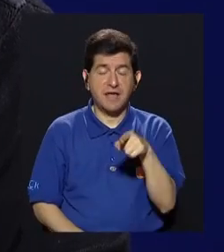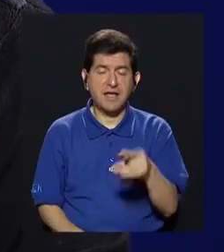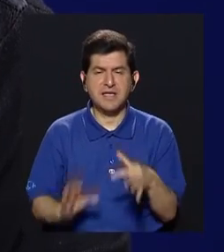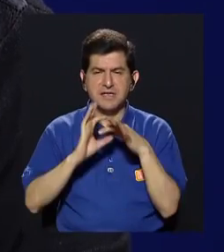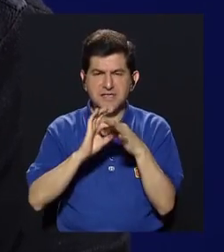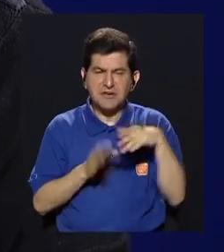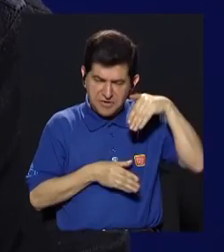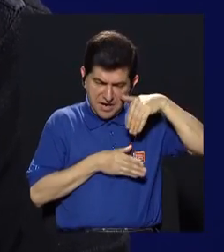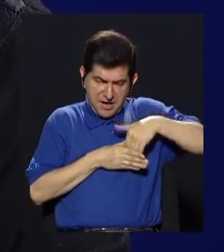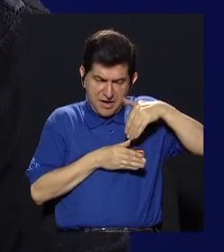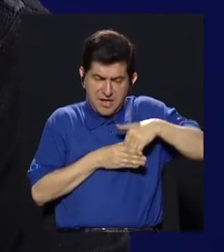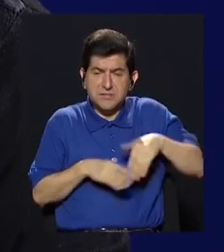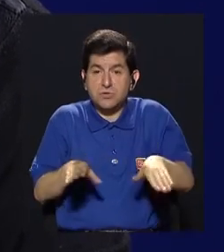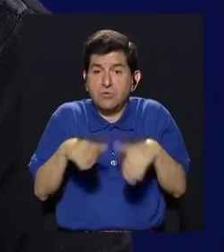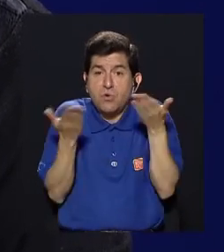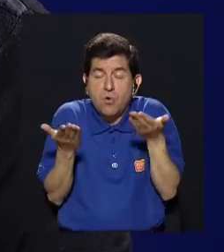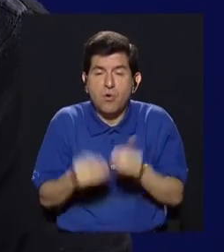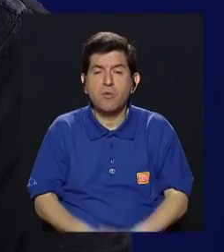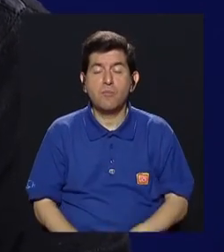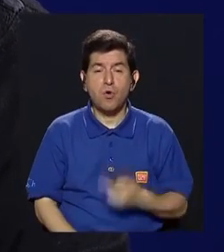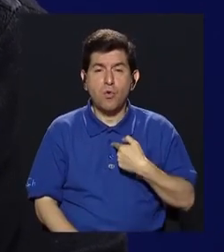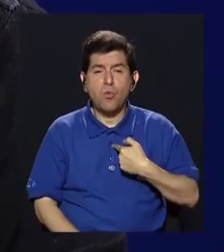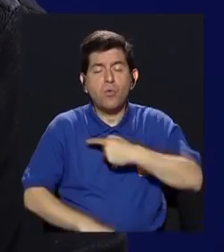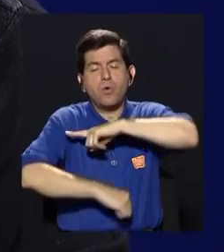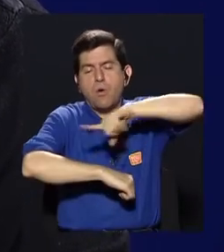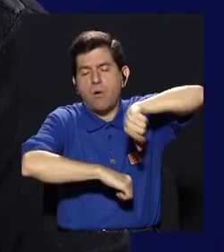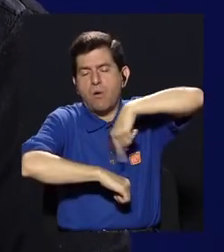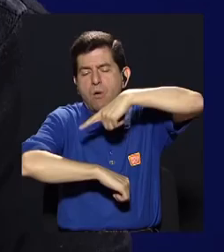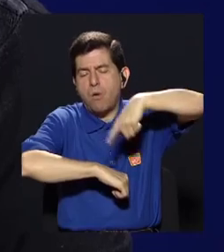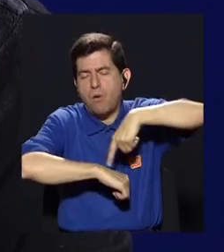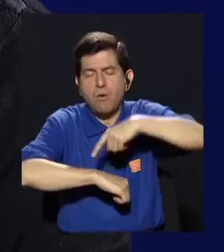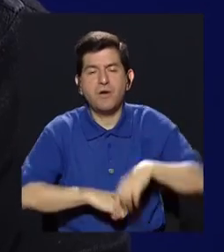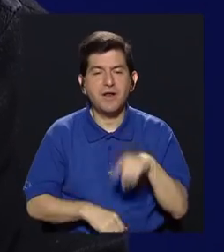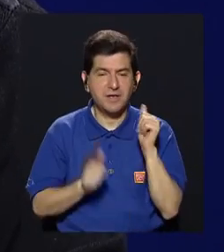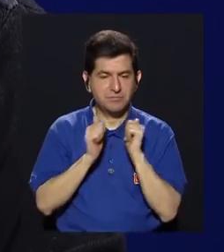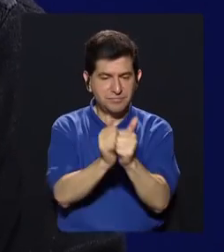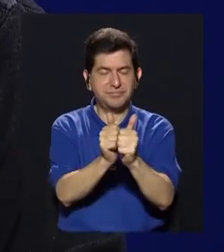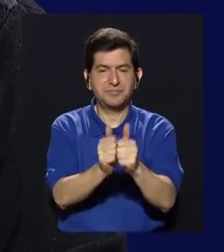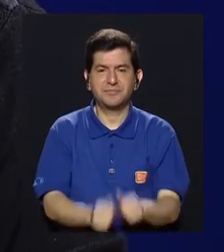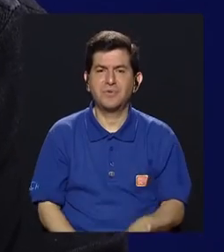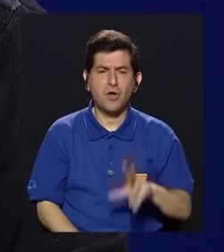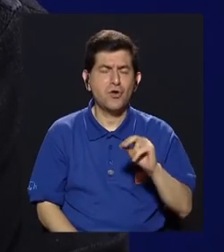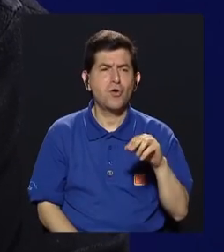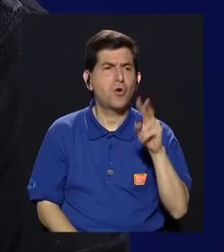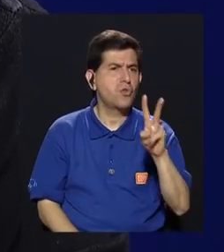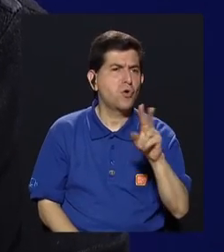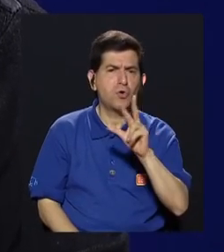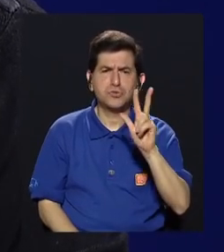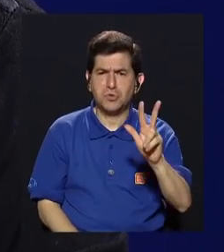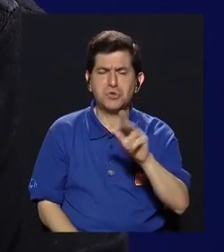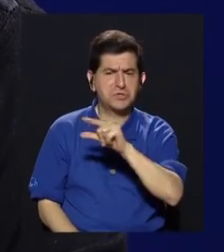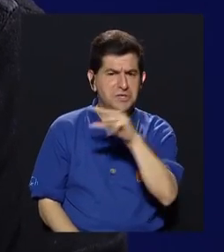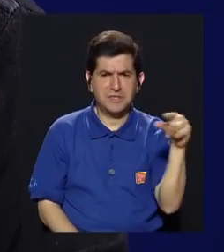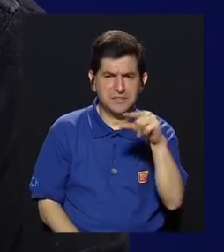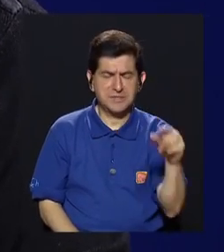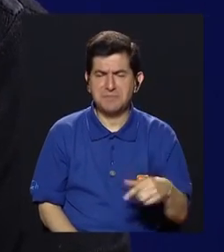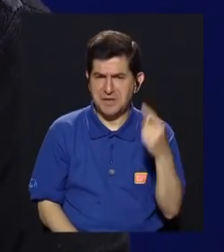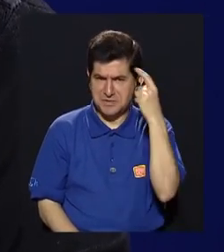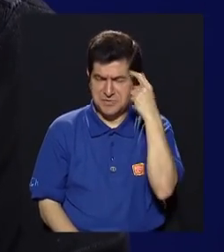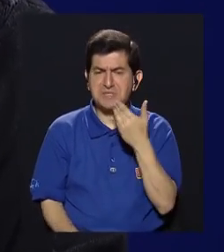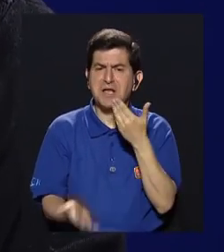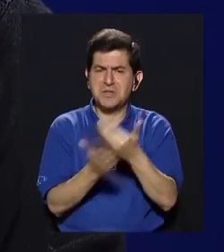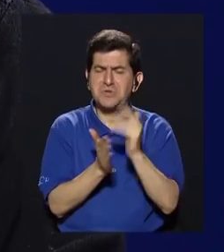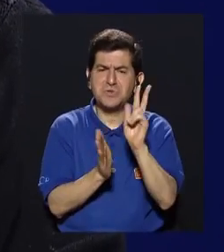logra simplemente pasando muchísimo tiempo con ellos muchísimo porque si uno va solamente dos tres semanas pensando que va sacar un buen documental